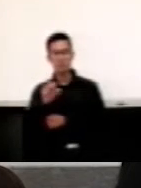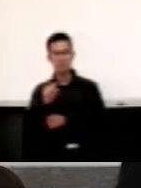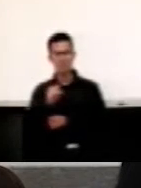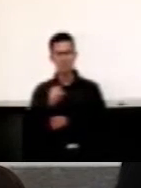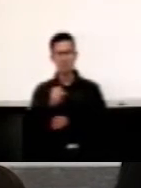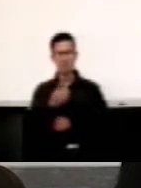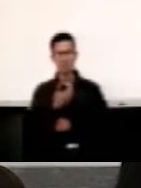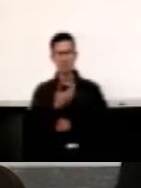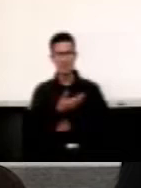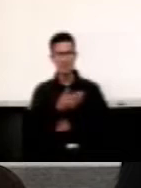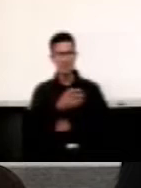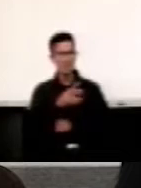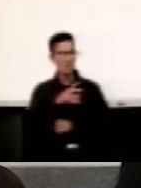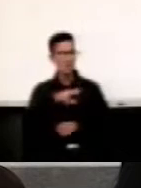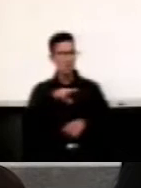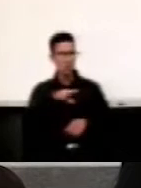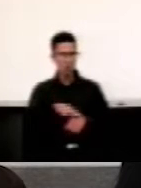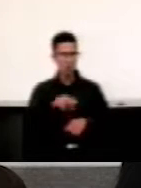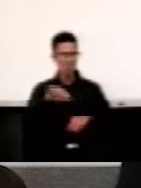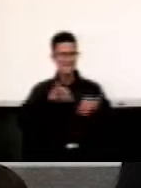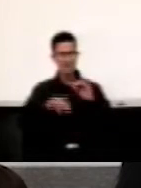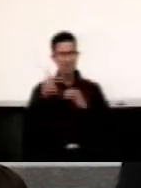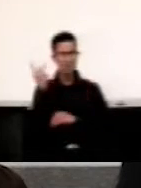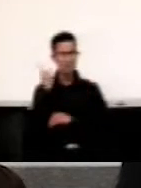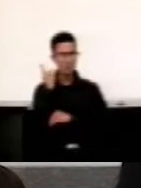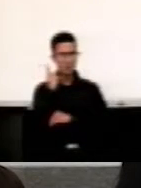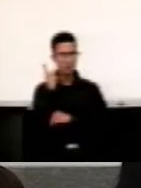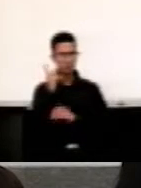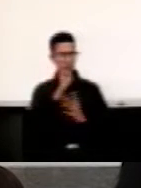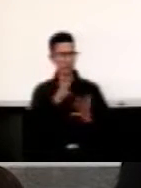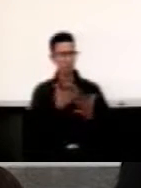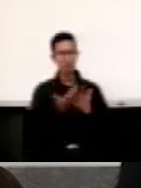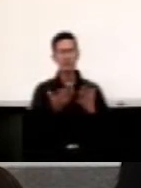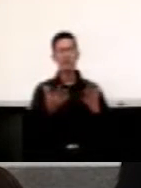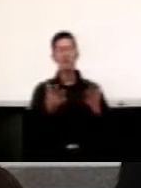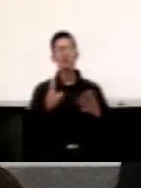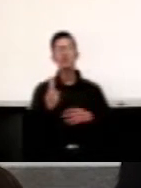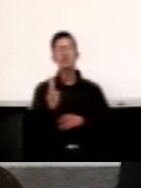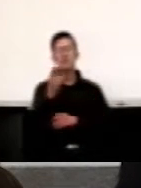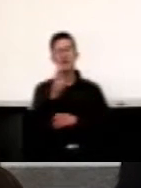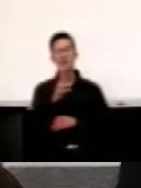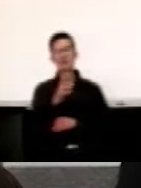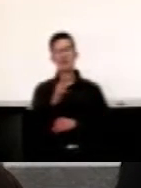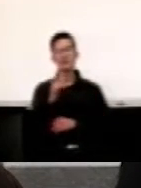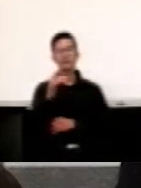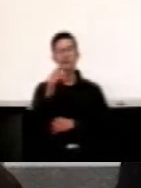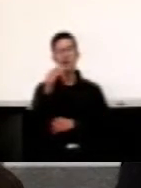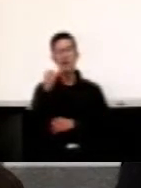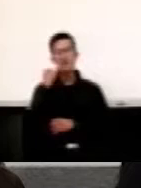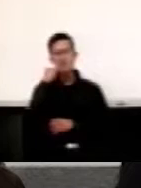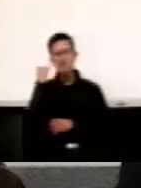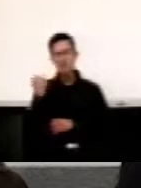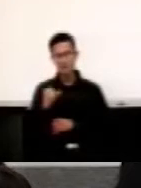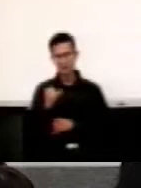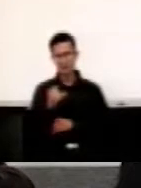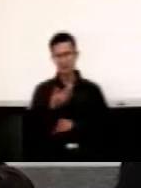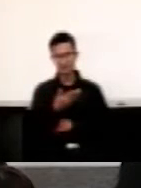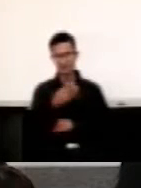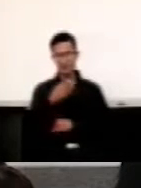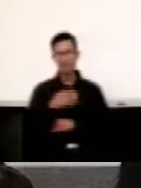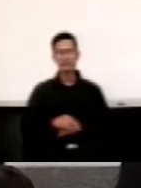ciencia política con especialización en política comparada por la Universidad de Florencia, Italia, y maestro en relaciones